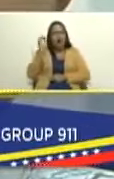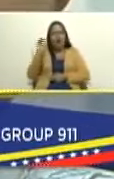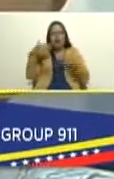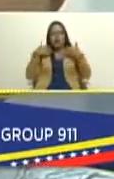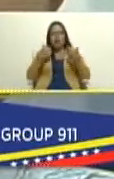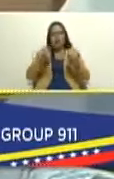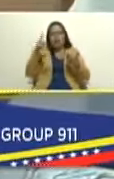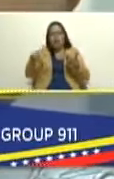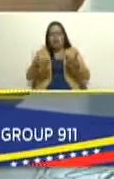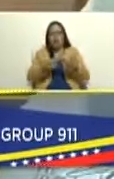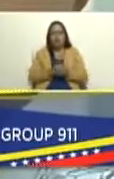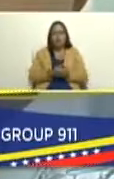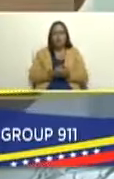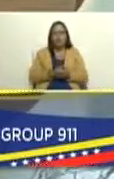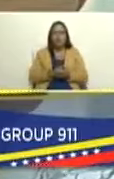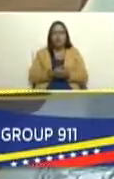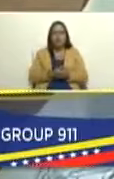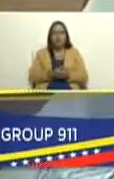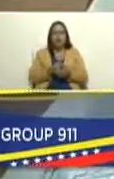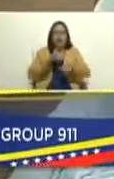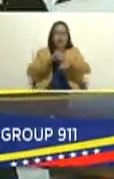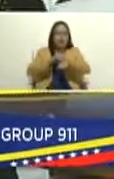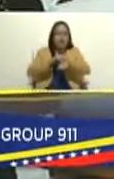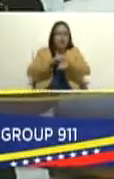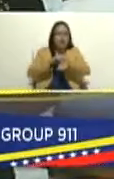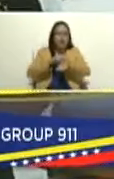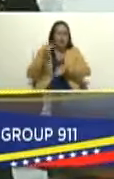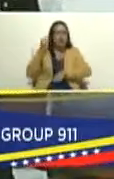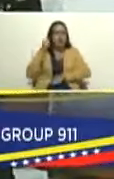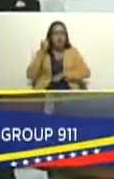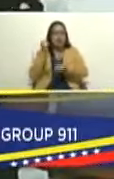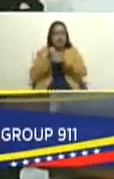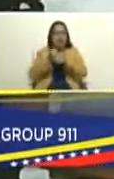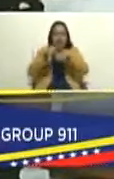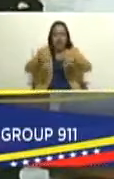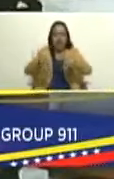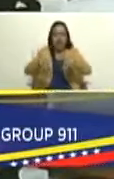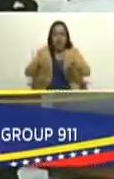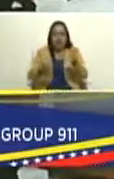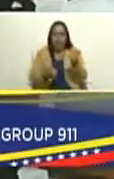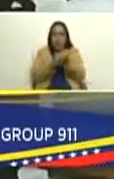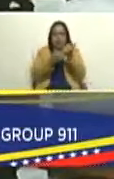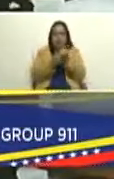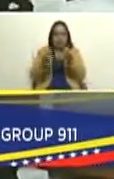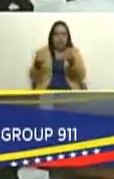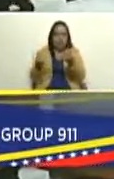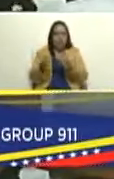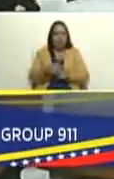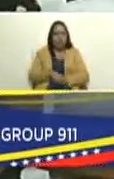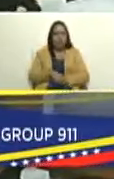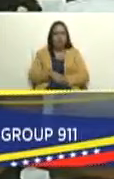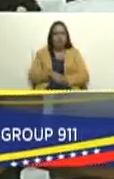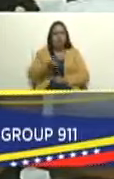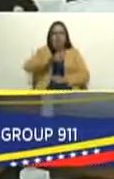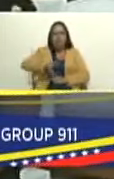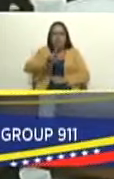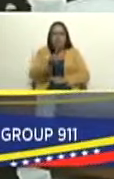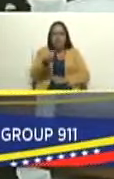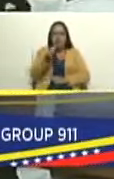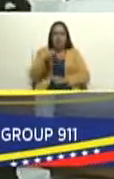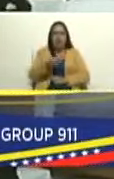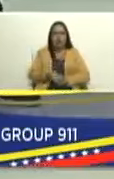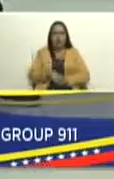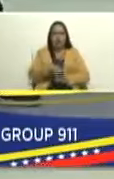también contamos con médicas que hacen vida aquí en el centro y que el crédito de Credit Mujer lo van a utilizar para